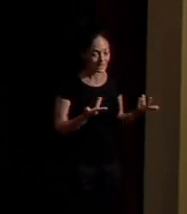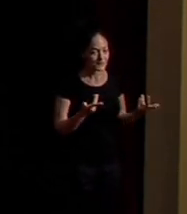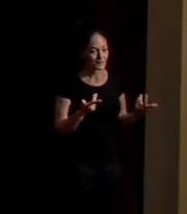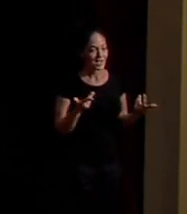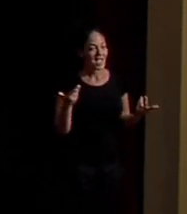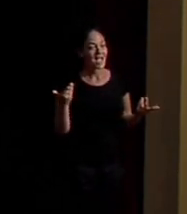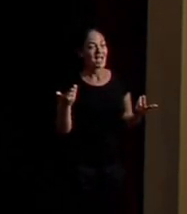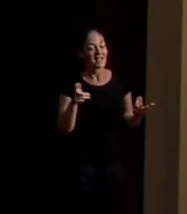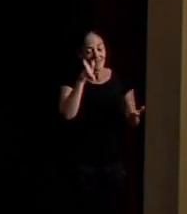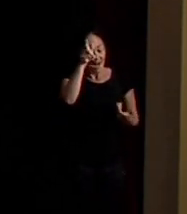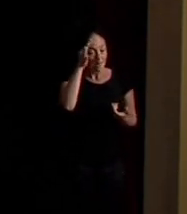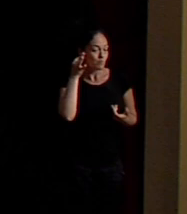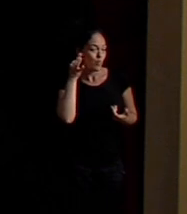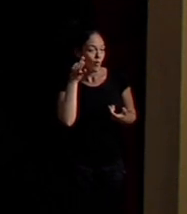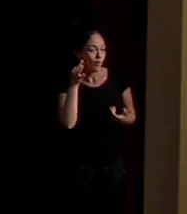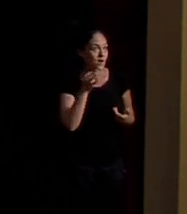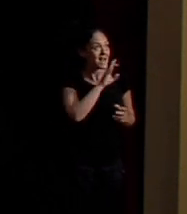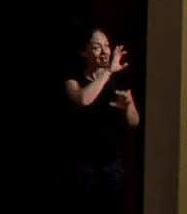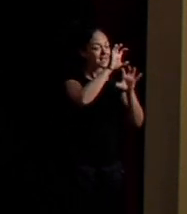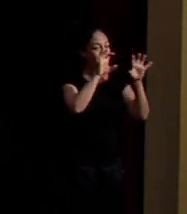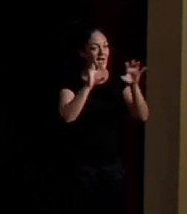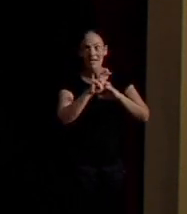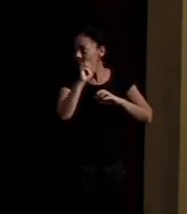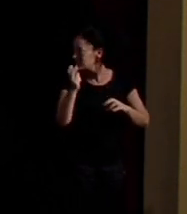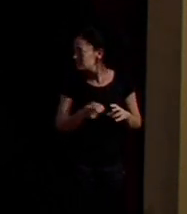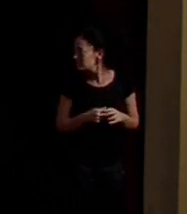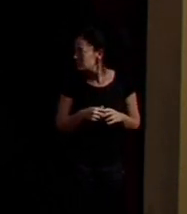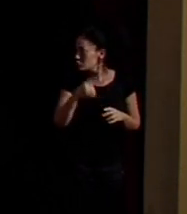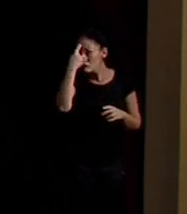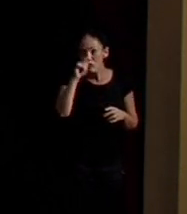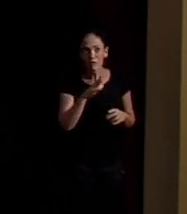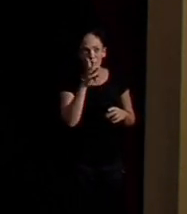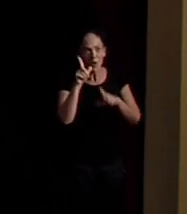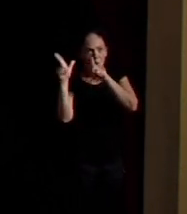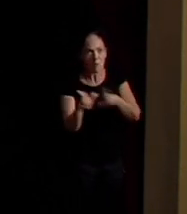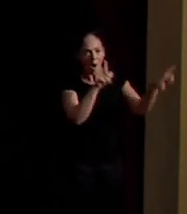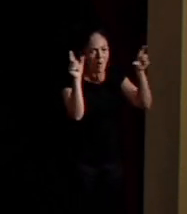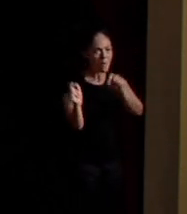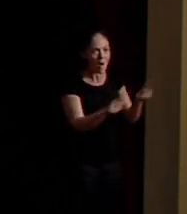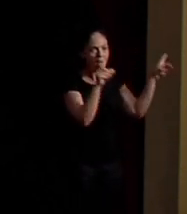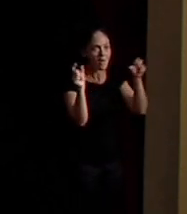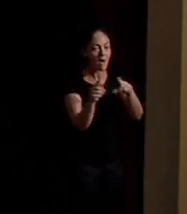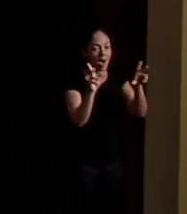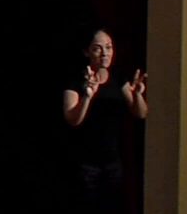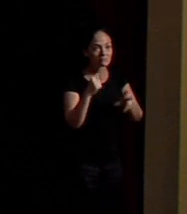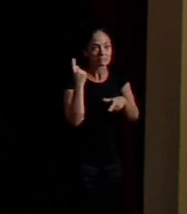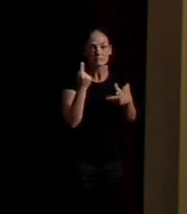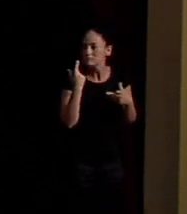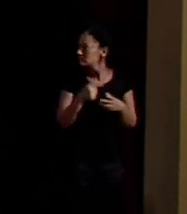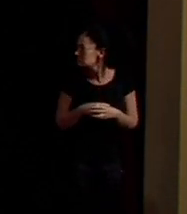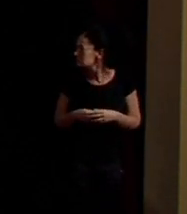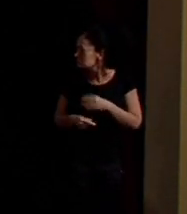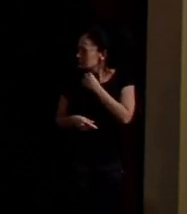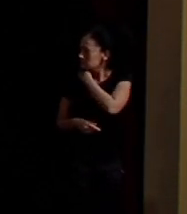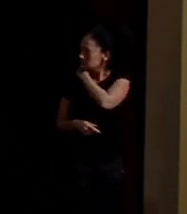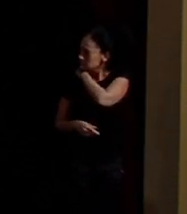presencia de mujeres procedentes de otros países. No sé por qué avanza la diapositiva a su ritmo. Aquí hay una